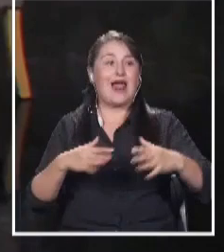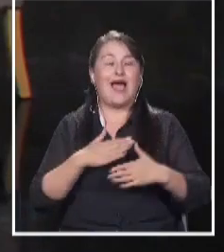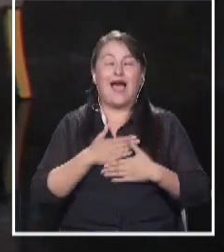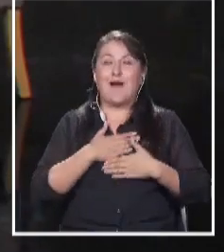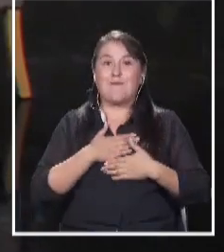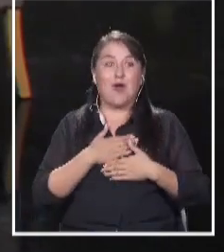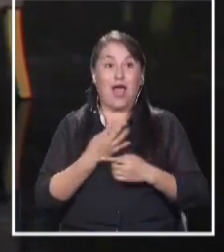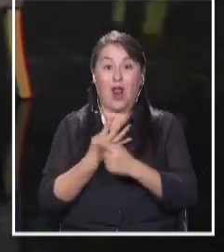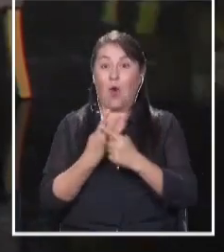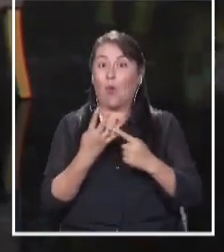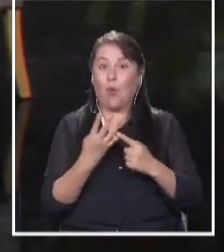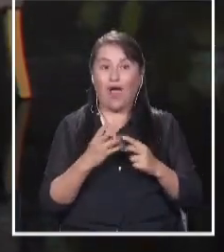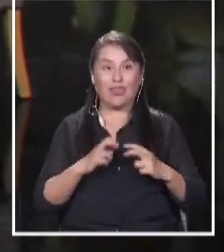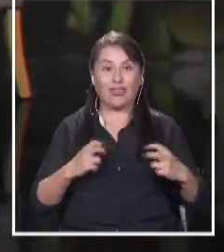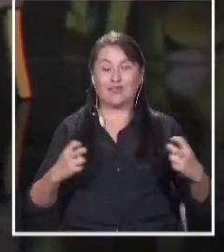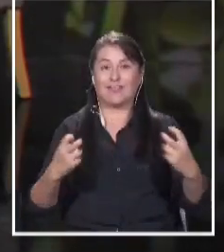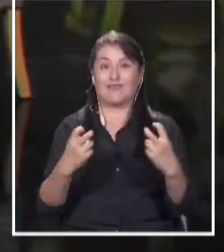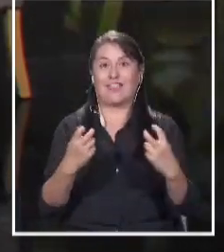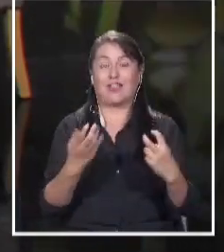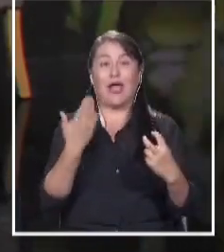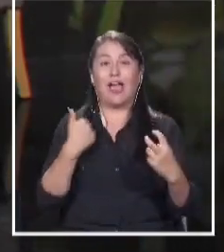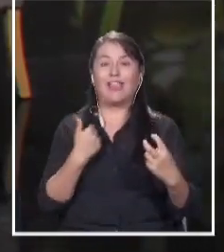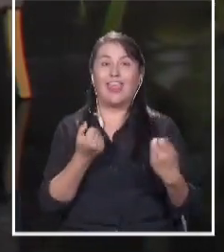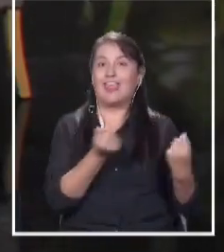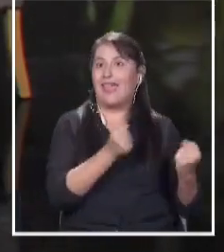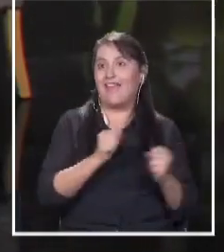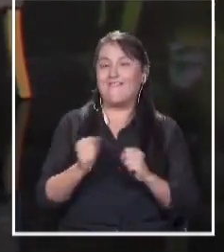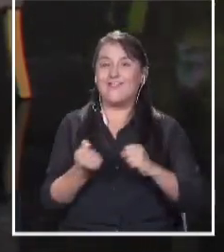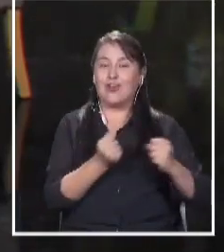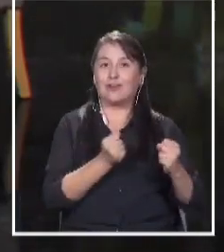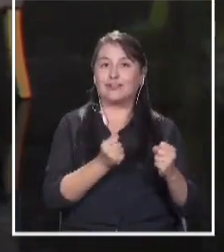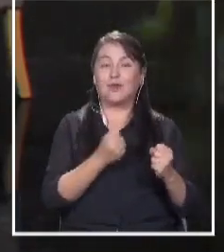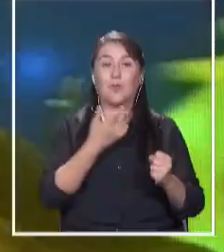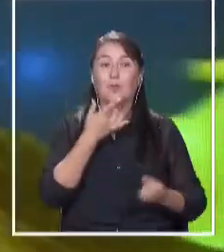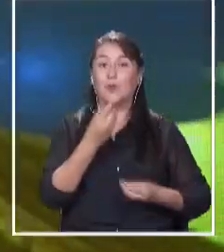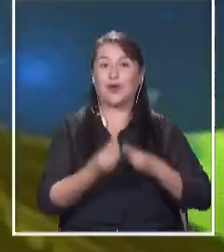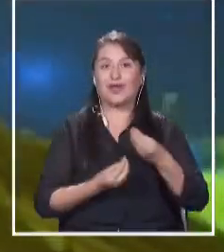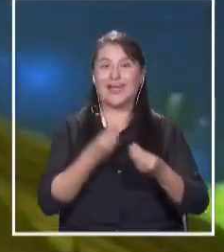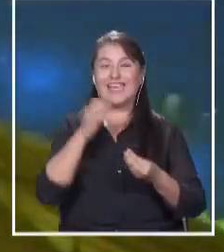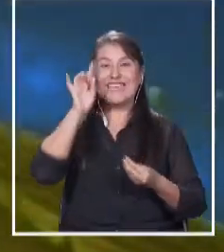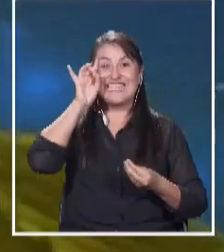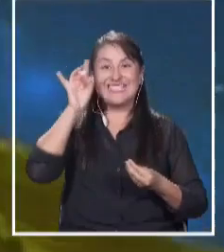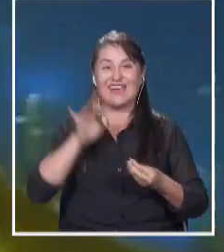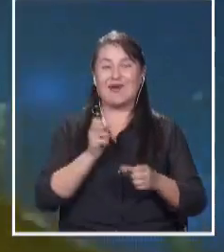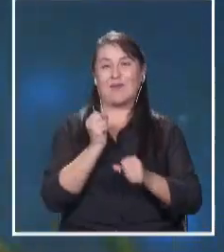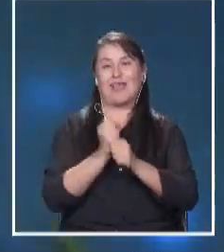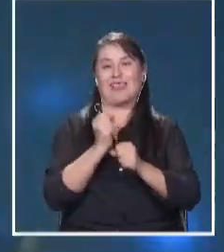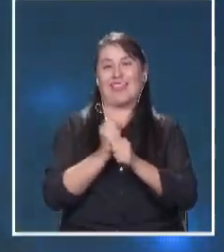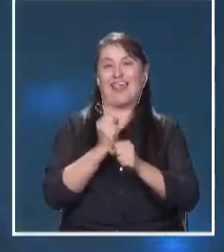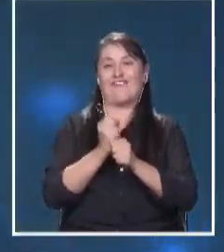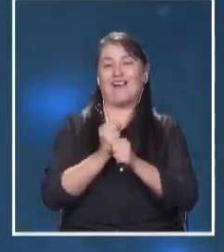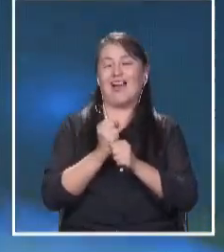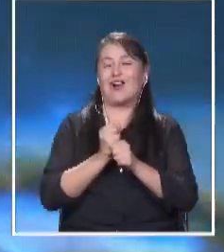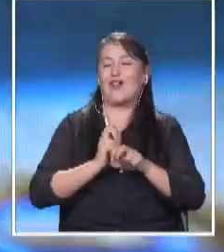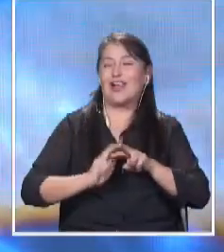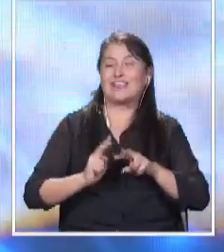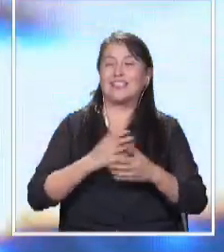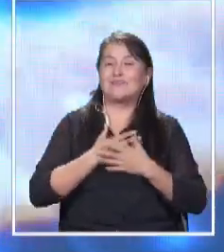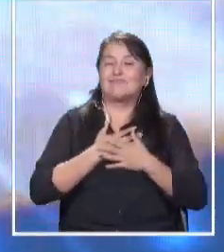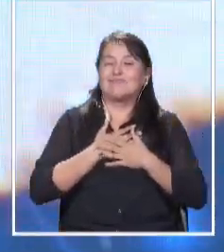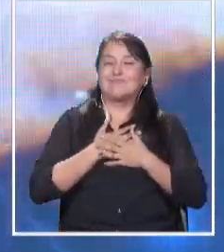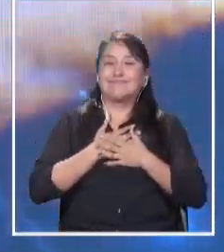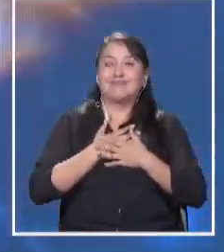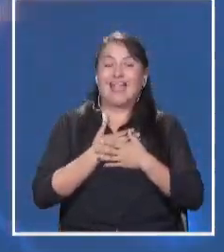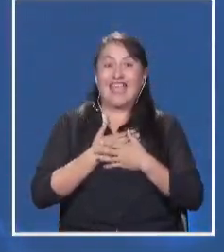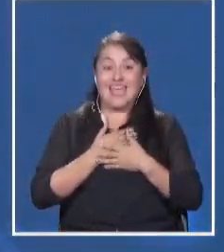estemos aquí hace 5 minutos estábamos nerviosos los 4 atrás, ¿no? Y es porque sabemos que todo este trabajo lo hacemos con tanta pasión y venir aquí a compartir y